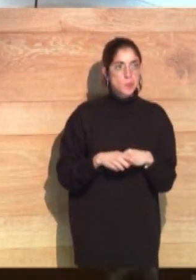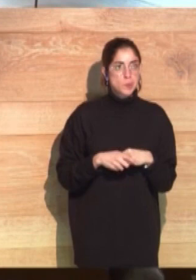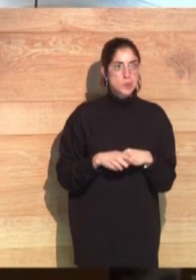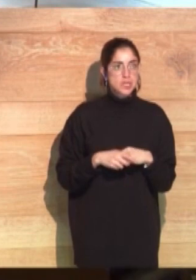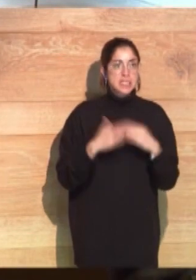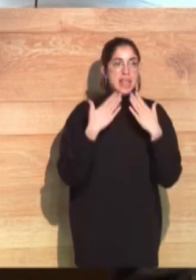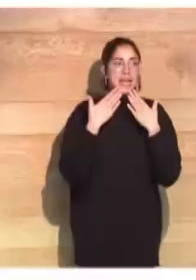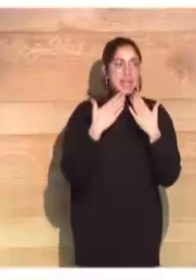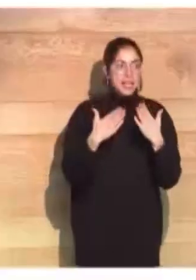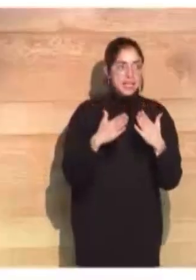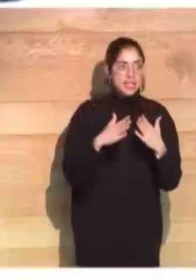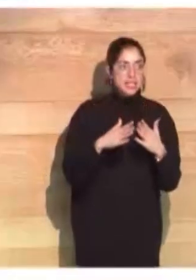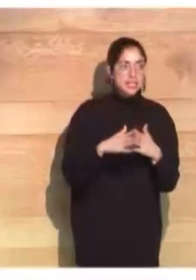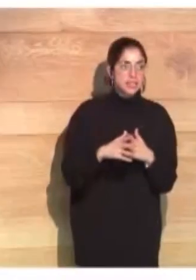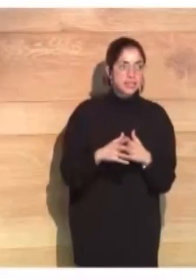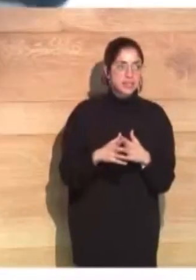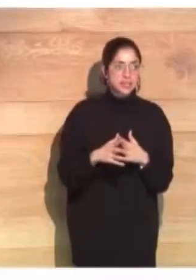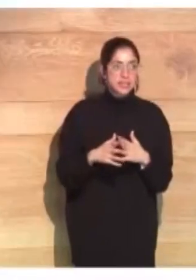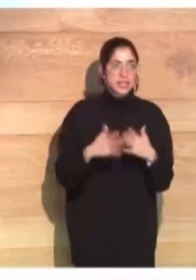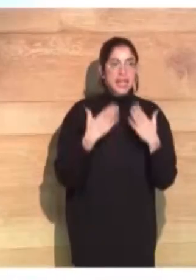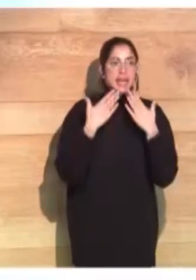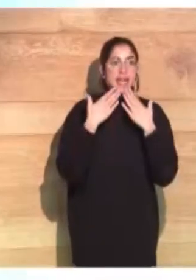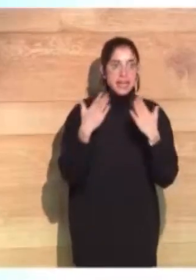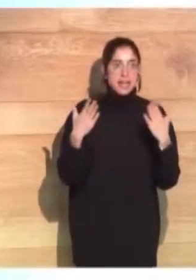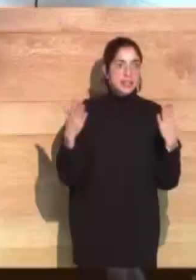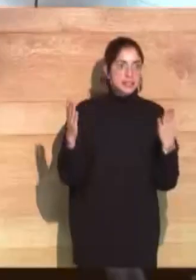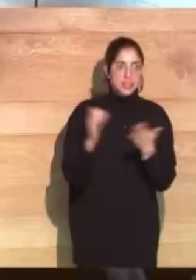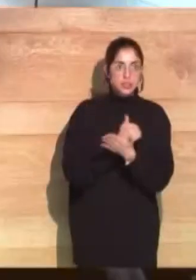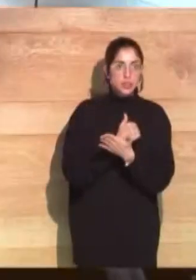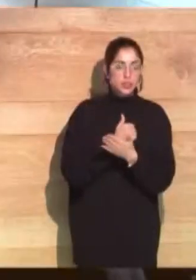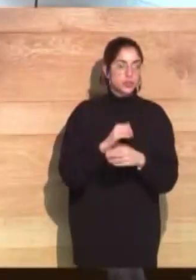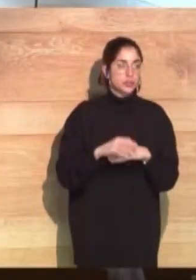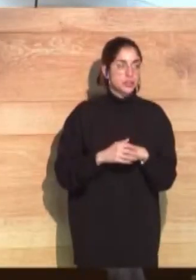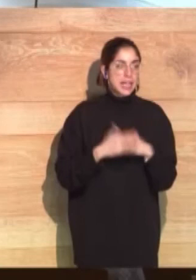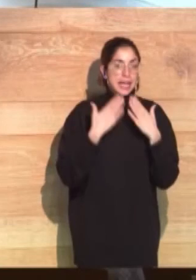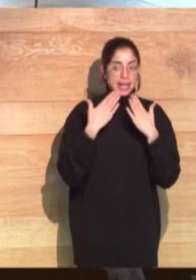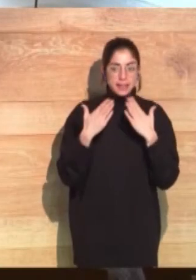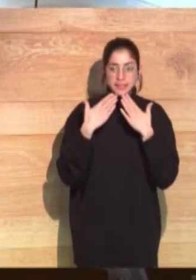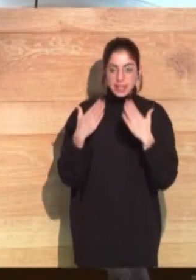Thank you so much for your inspiration. Muchísimas gracias por su inspiración. Gracias a